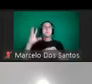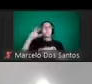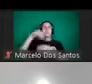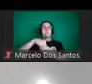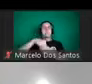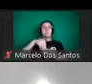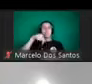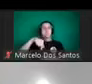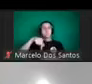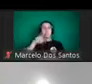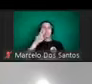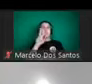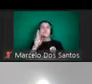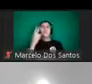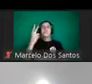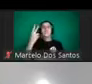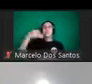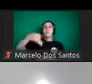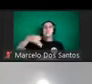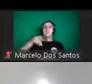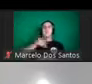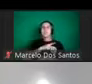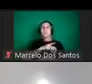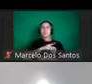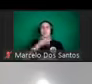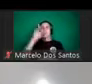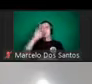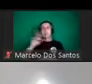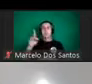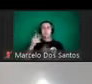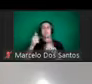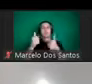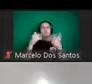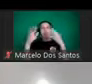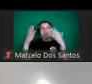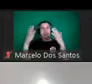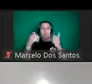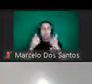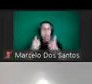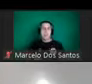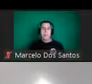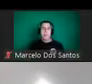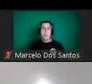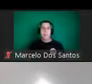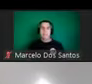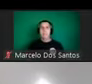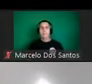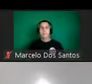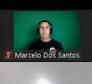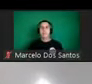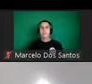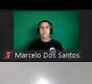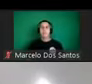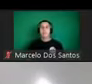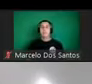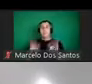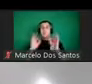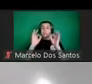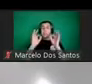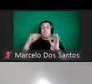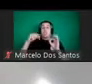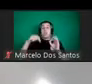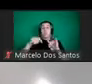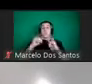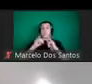29 personas que están participando de esta jornada. Bueno, entonces, y ya para finalizar, para no robarles